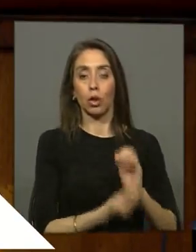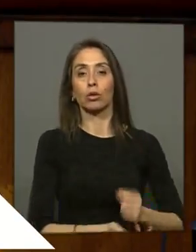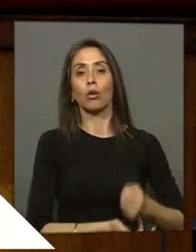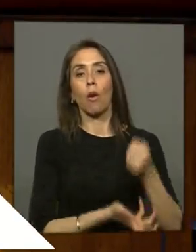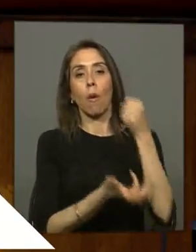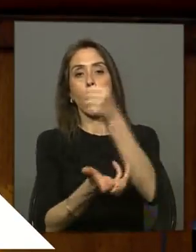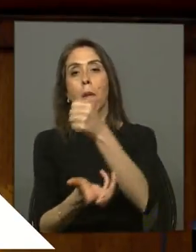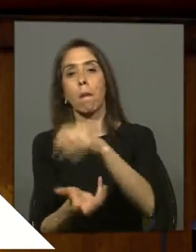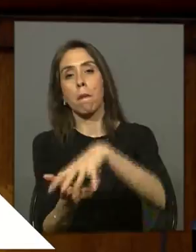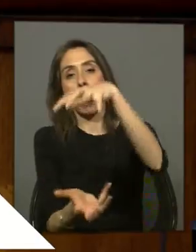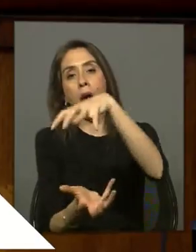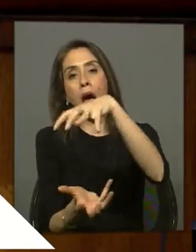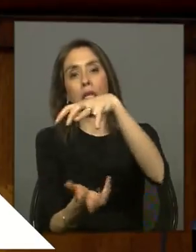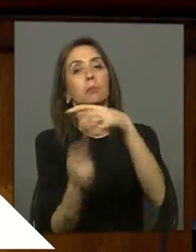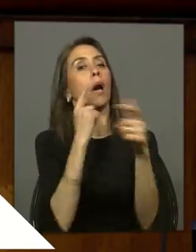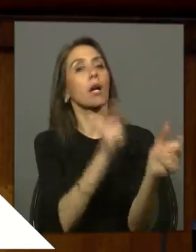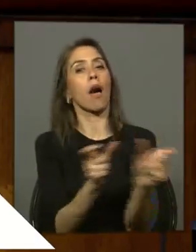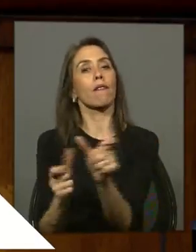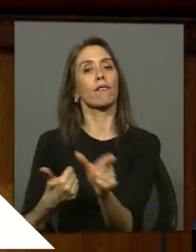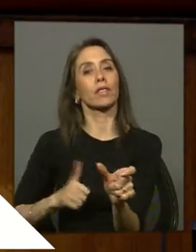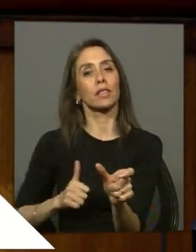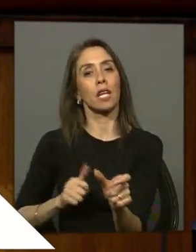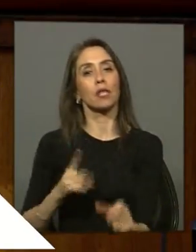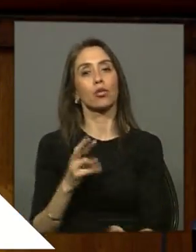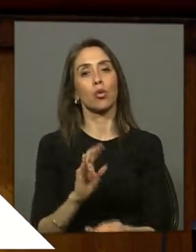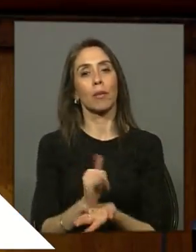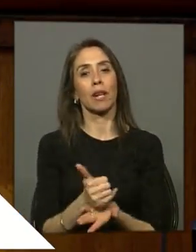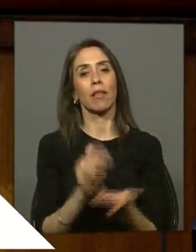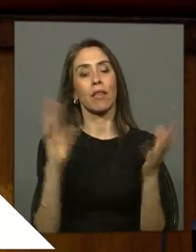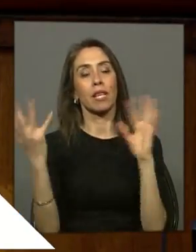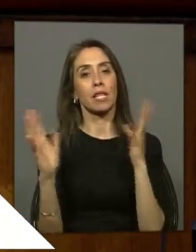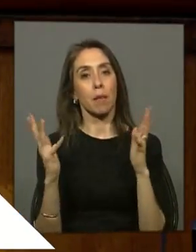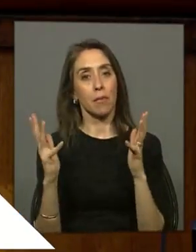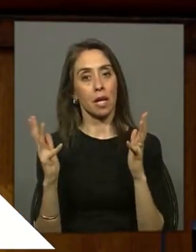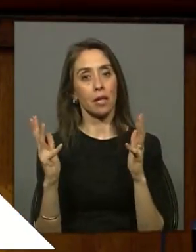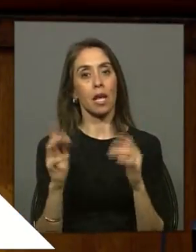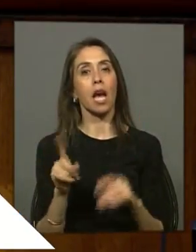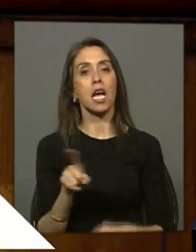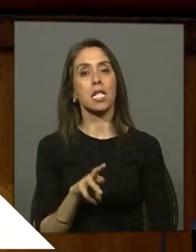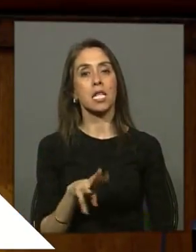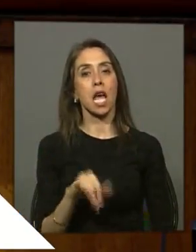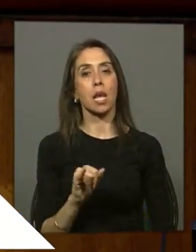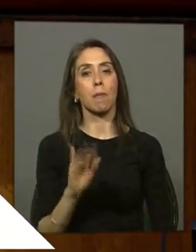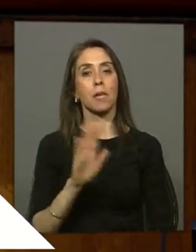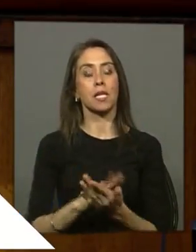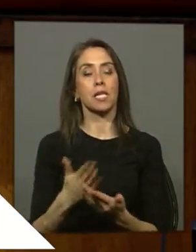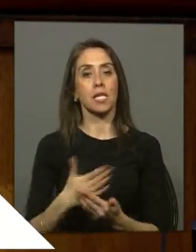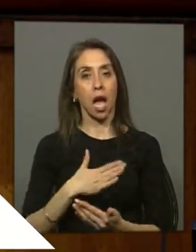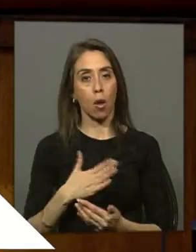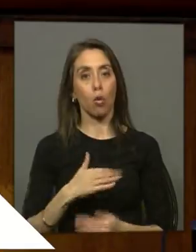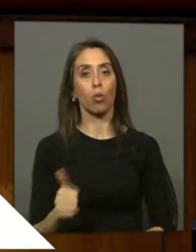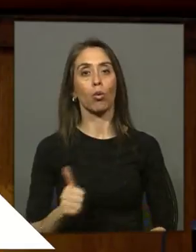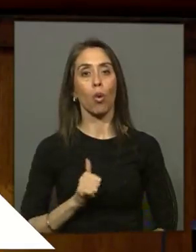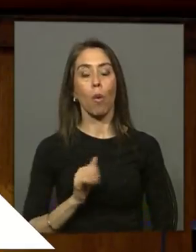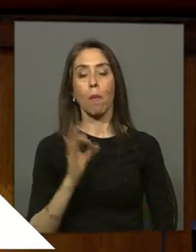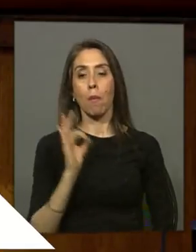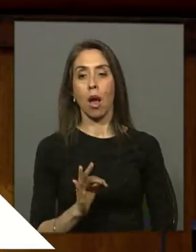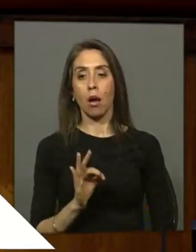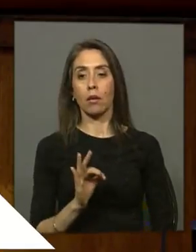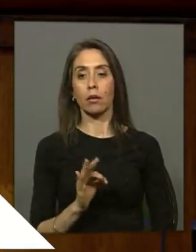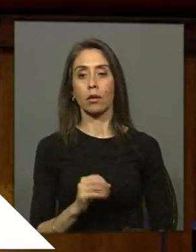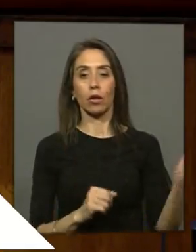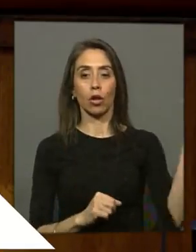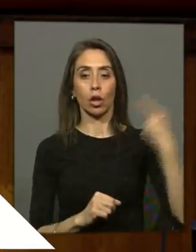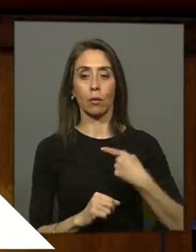de fiscalización que le corresponde realizar a la superintendencia del medio ambiente y a la seremía de salud para que puedan cumplir a cabalidad con el